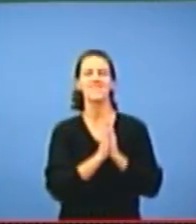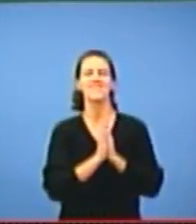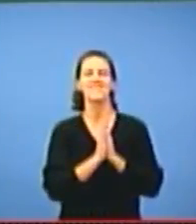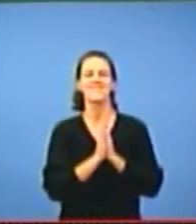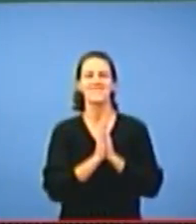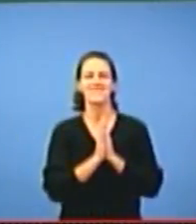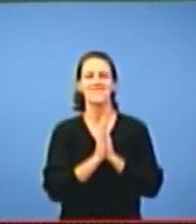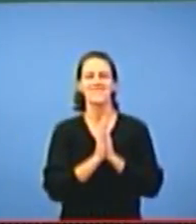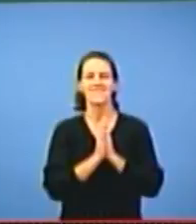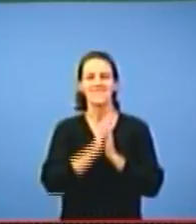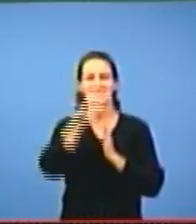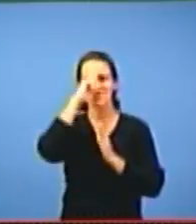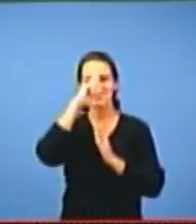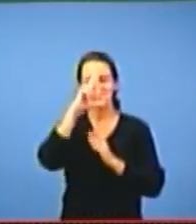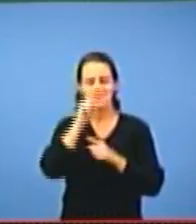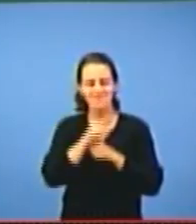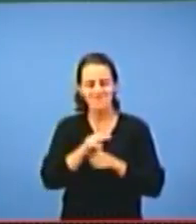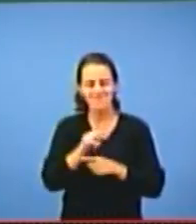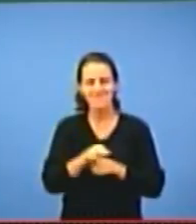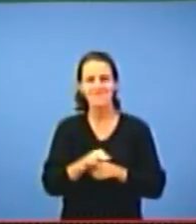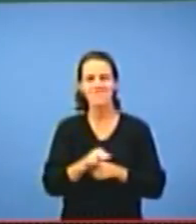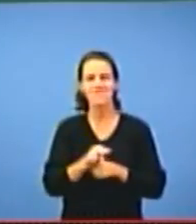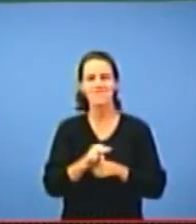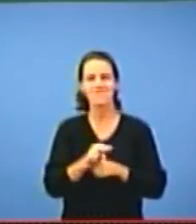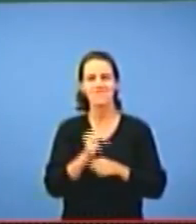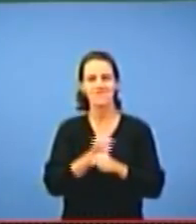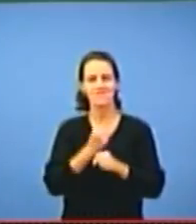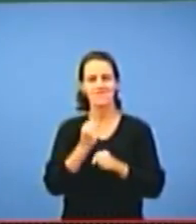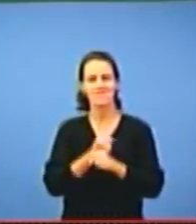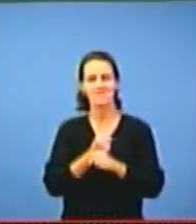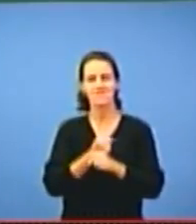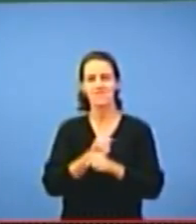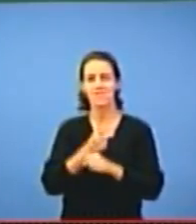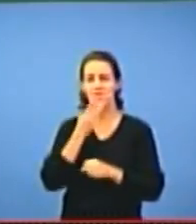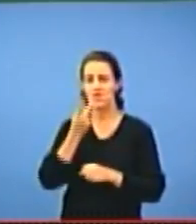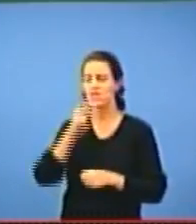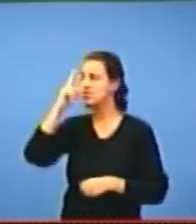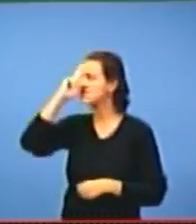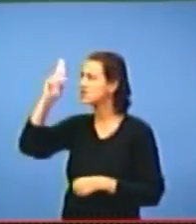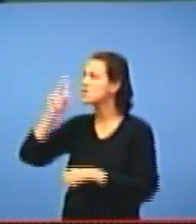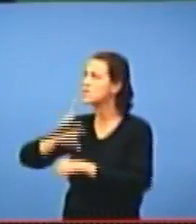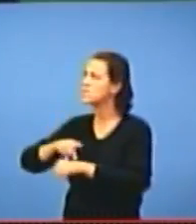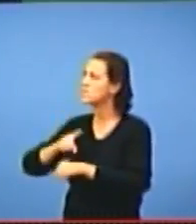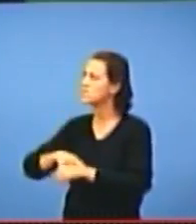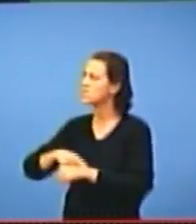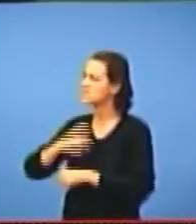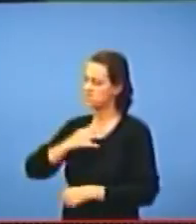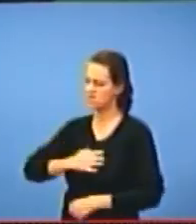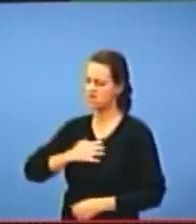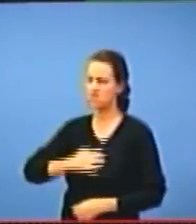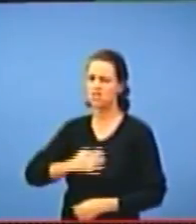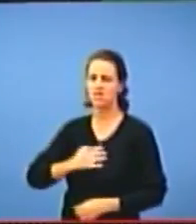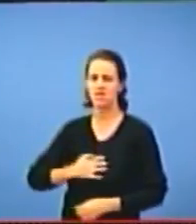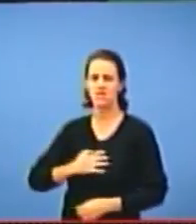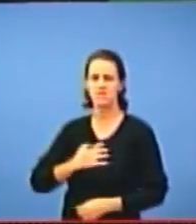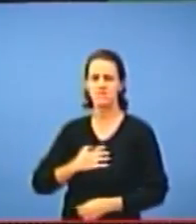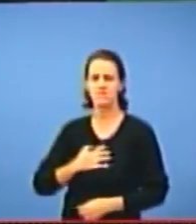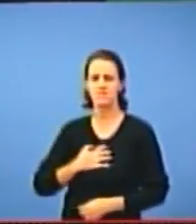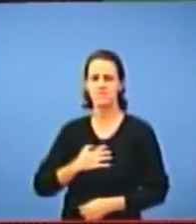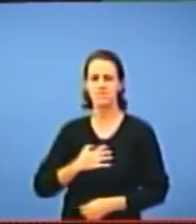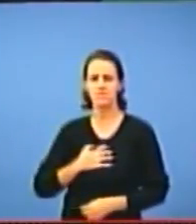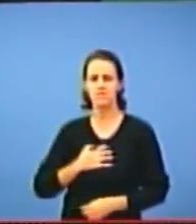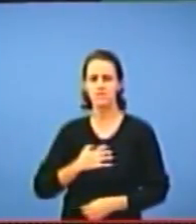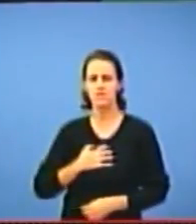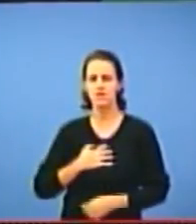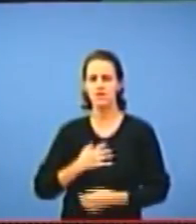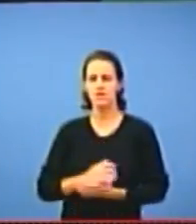su obra. El Señor preservó su obra. Y él dice así, en la hora de la ira. En esta hora aquí, miren aquí. En esta